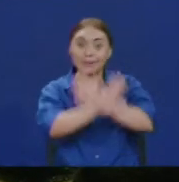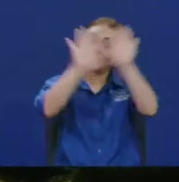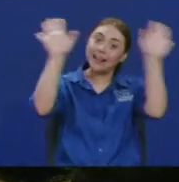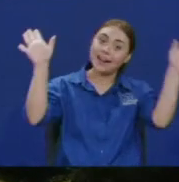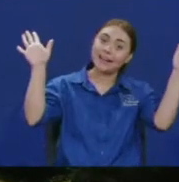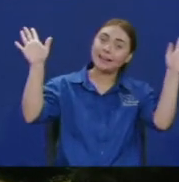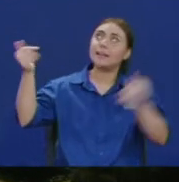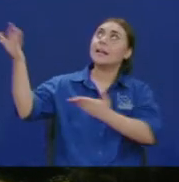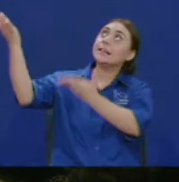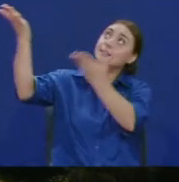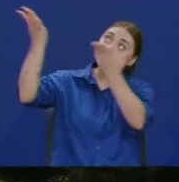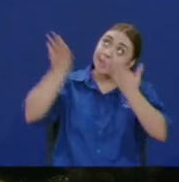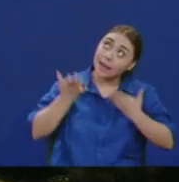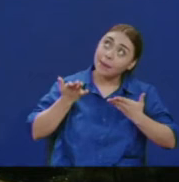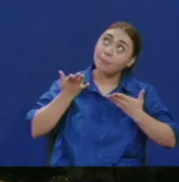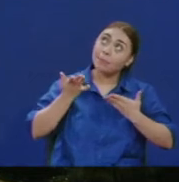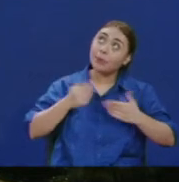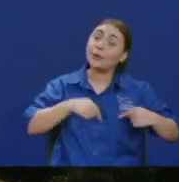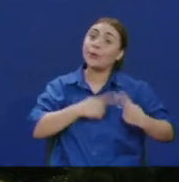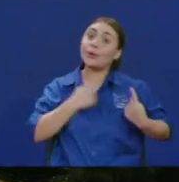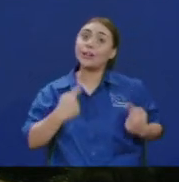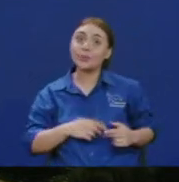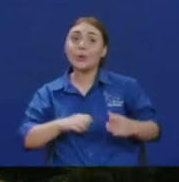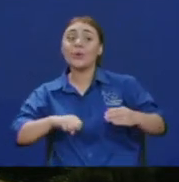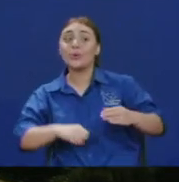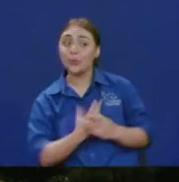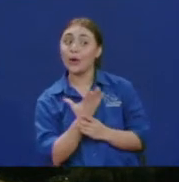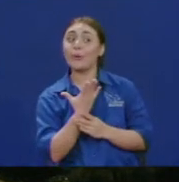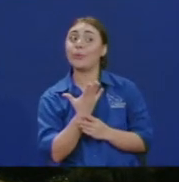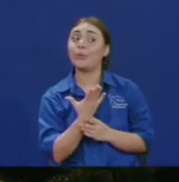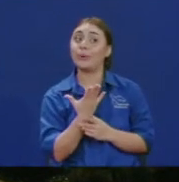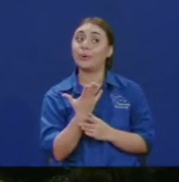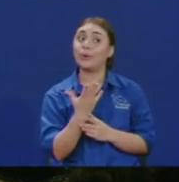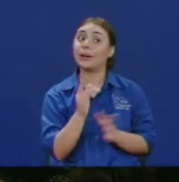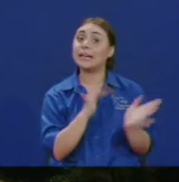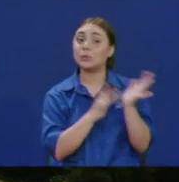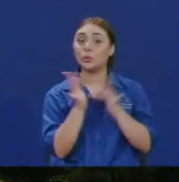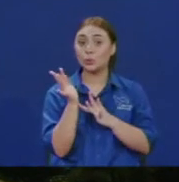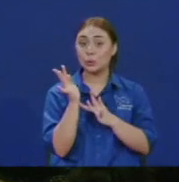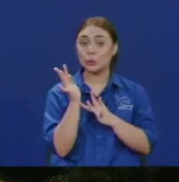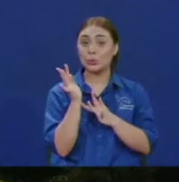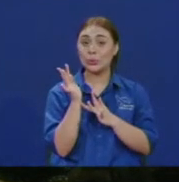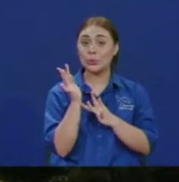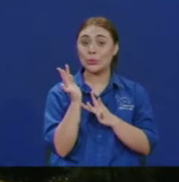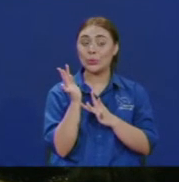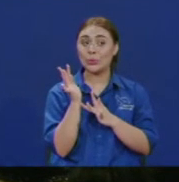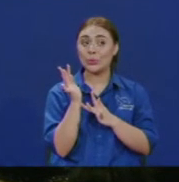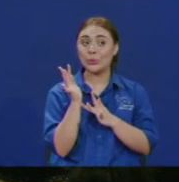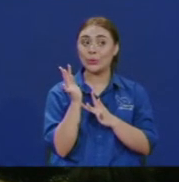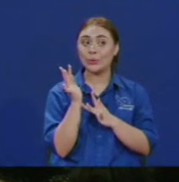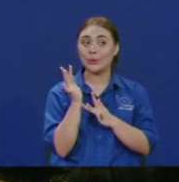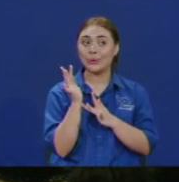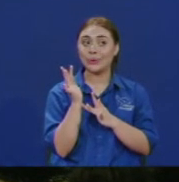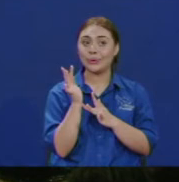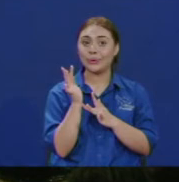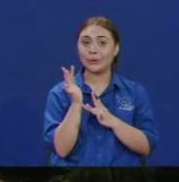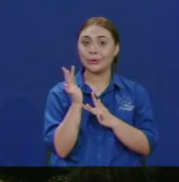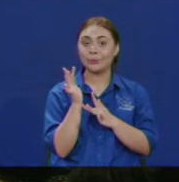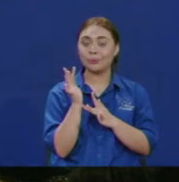Dame un nuevo corazón, oh Jesús, tú eres mi. ¿Qué más